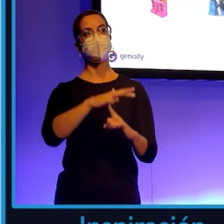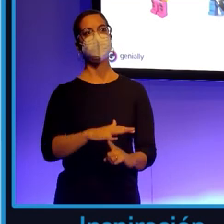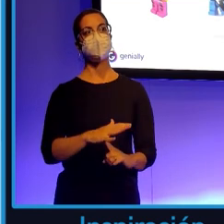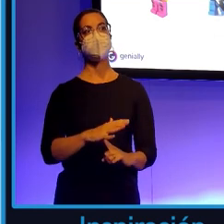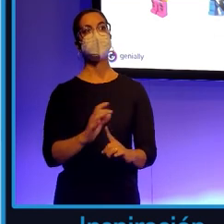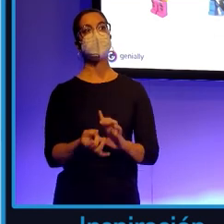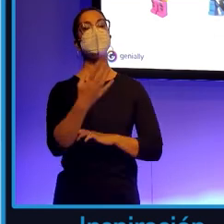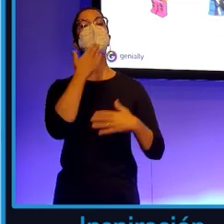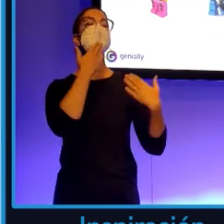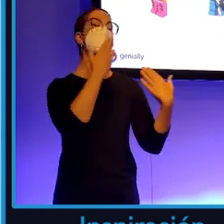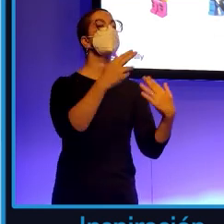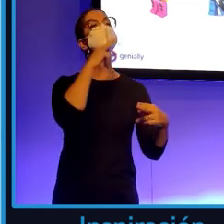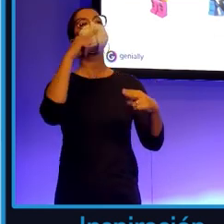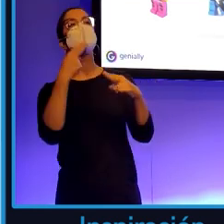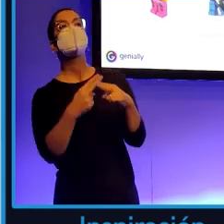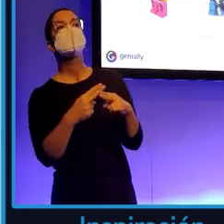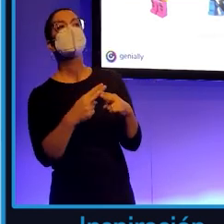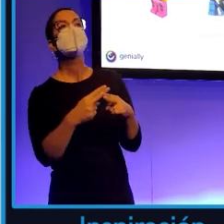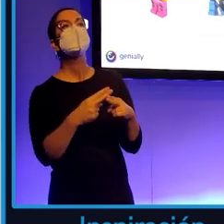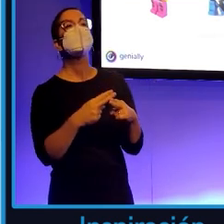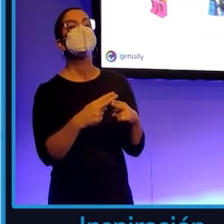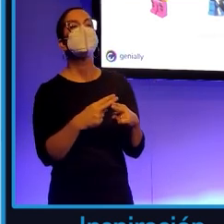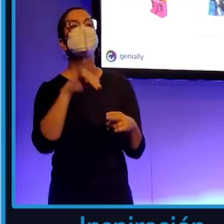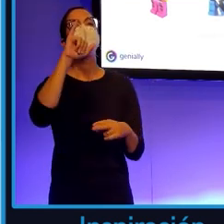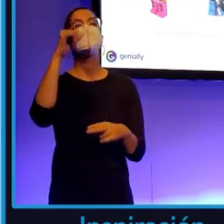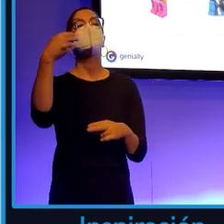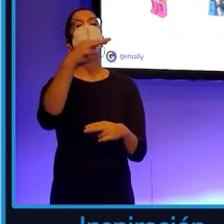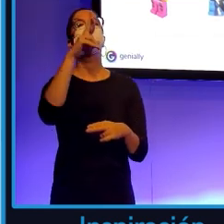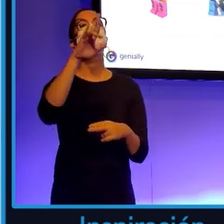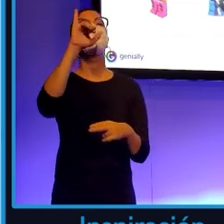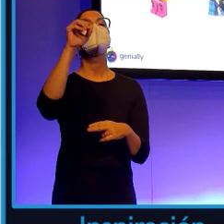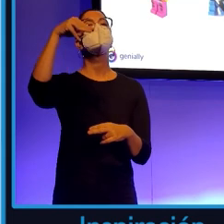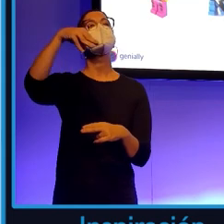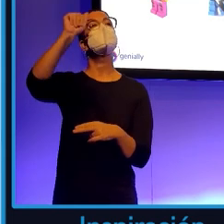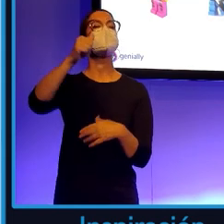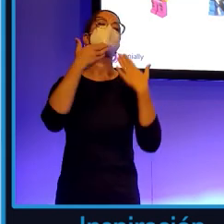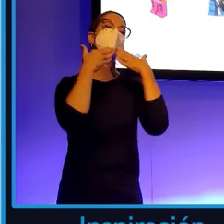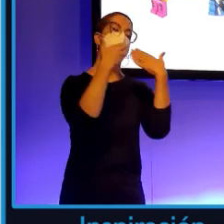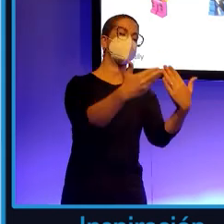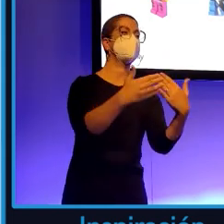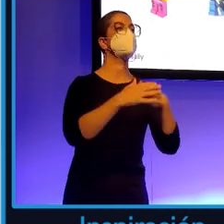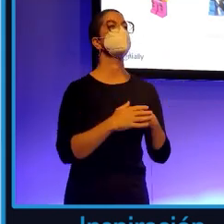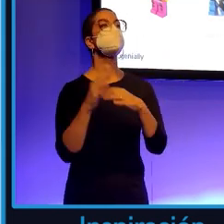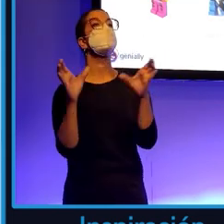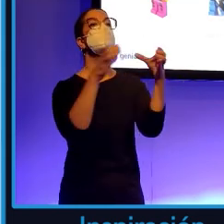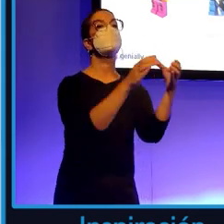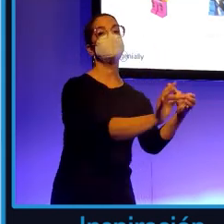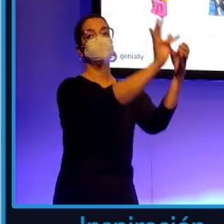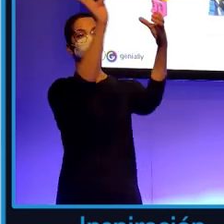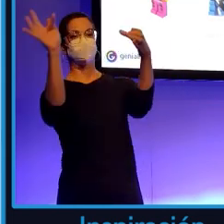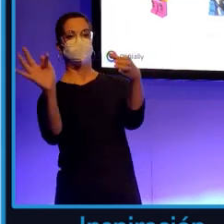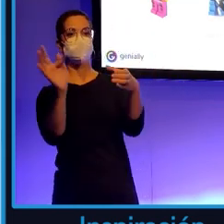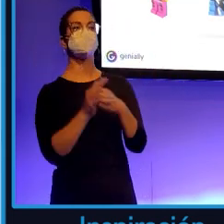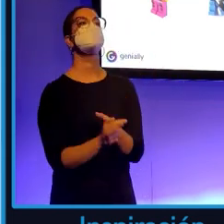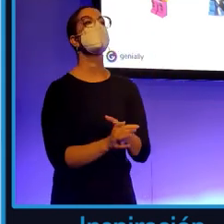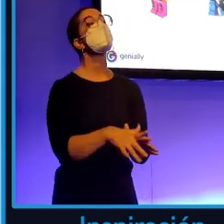tu nombre ibrahima y reima ibrahima ibrahima gracias y brightman vamos pasando al otro grupo de visión interesante